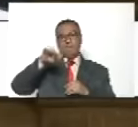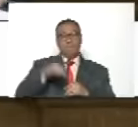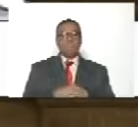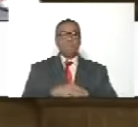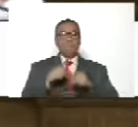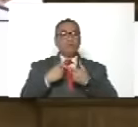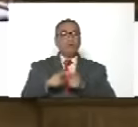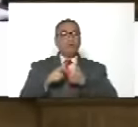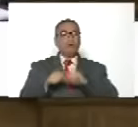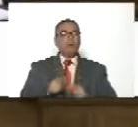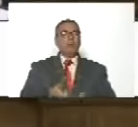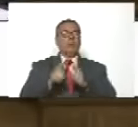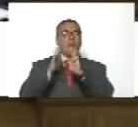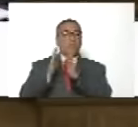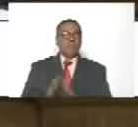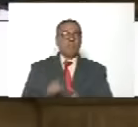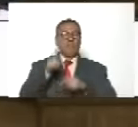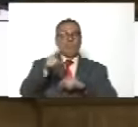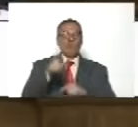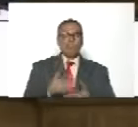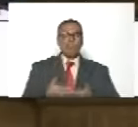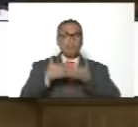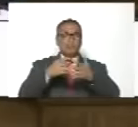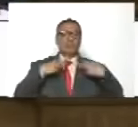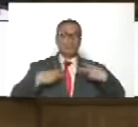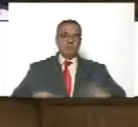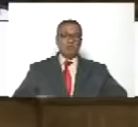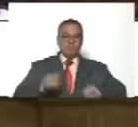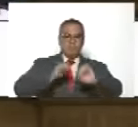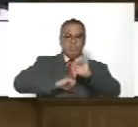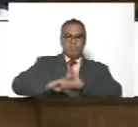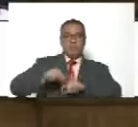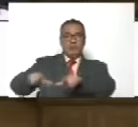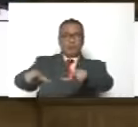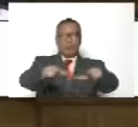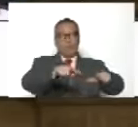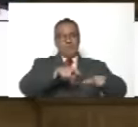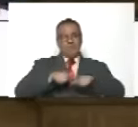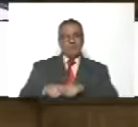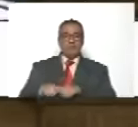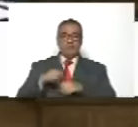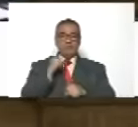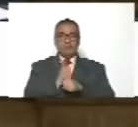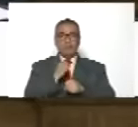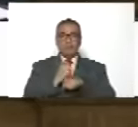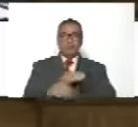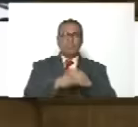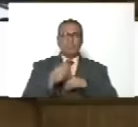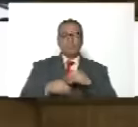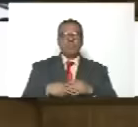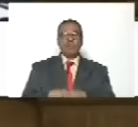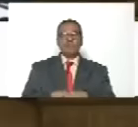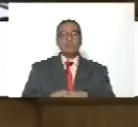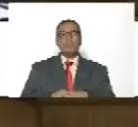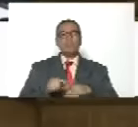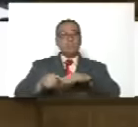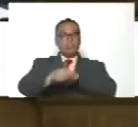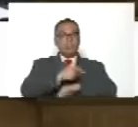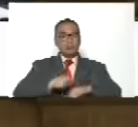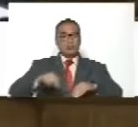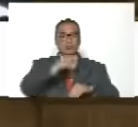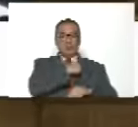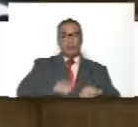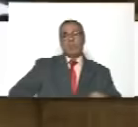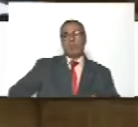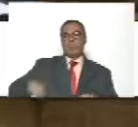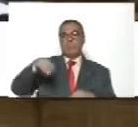y otras autoridades, entregaron su vida en defensa de la soberanía y el cumplimiento del deber. Que el gobierno del